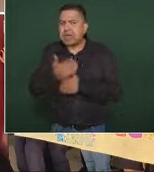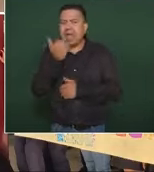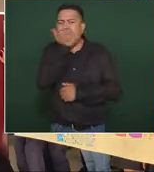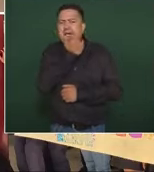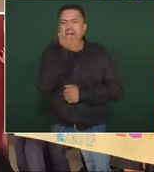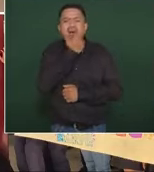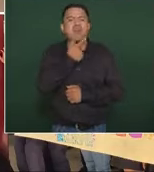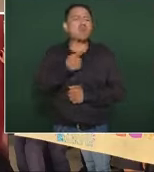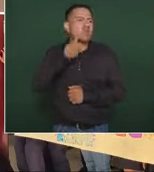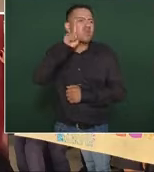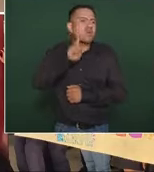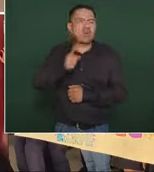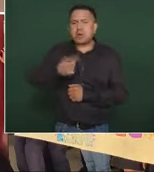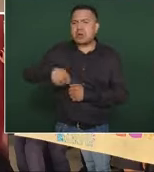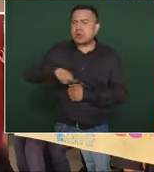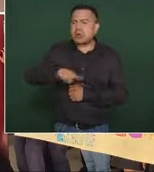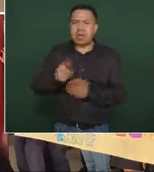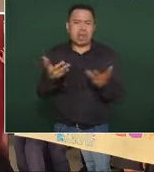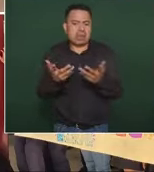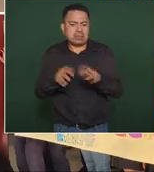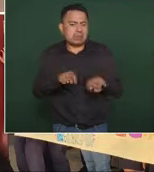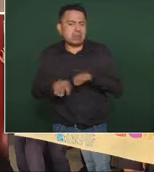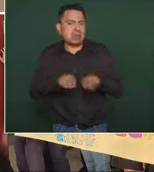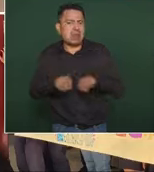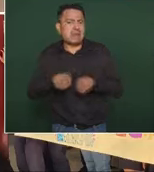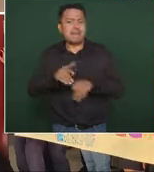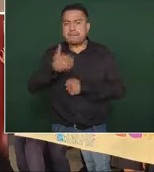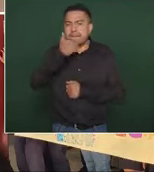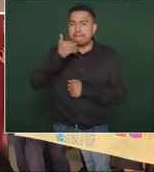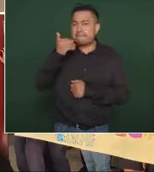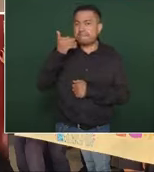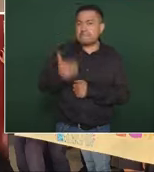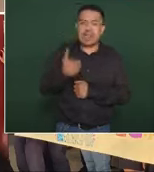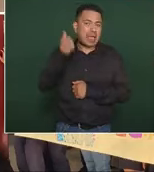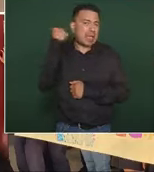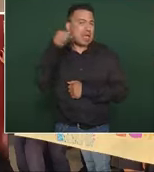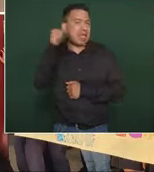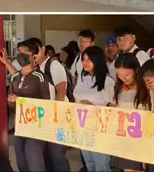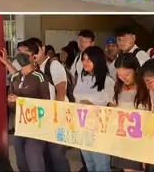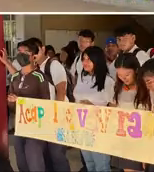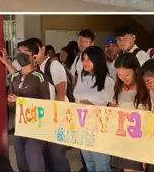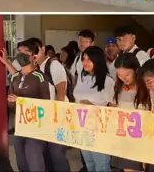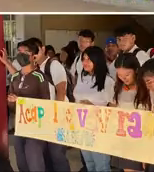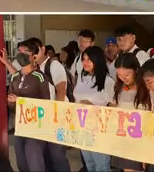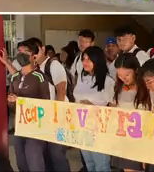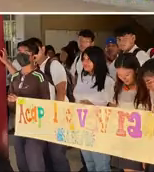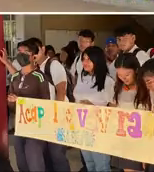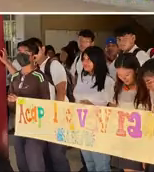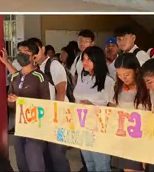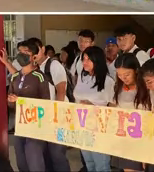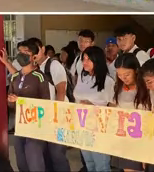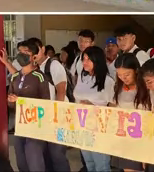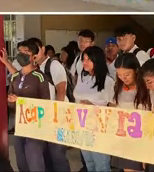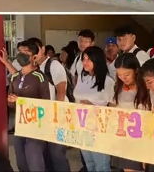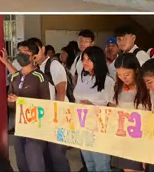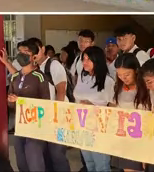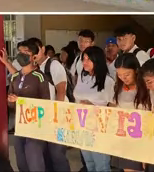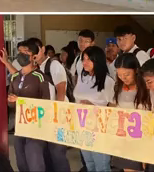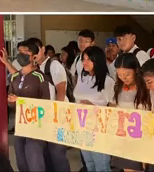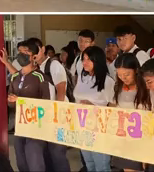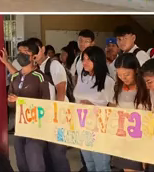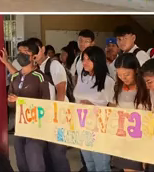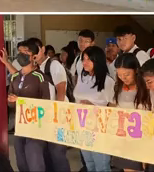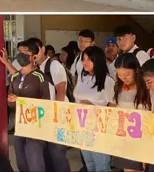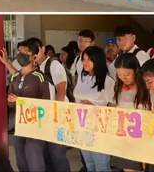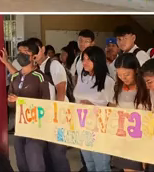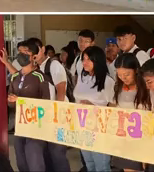las alumnas hacen sus trabajos. ¿Sí? Acapulco volverá a brillar, asambleas, pláticas de la